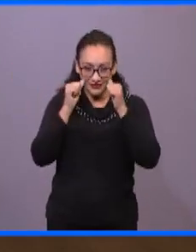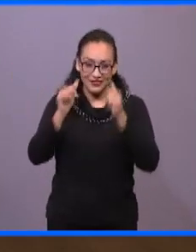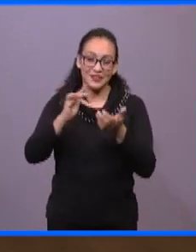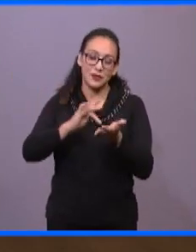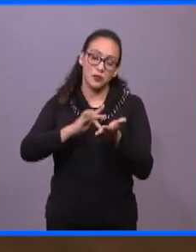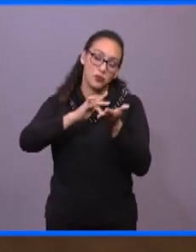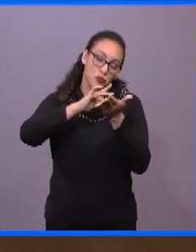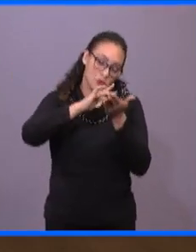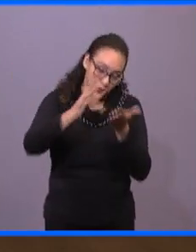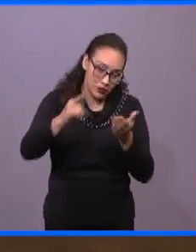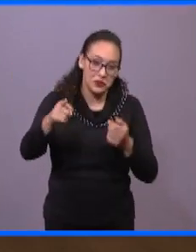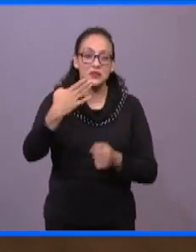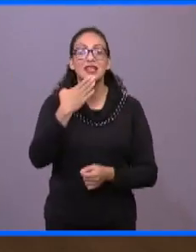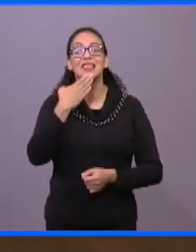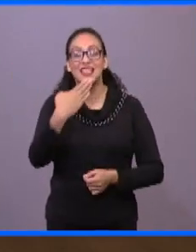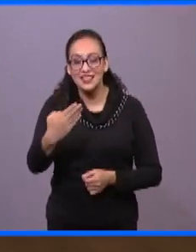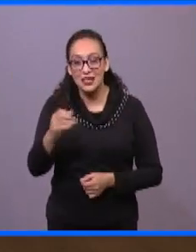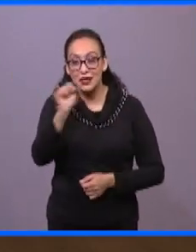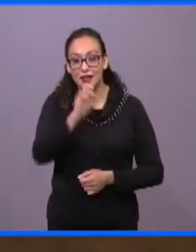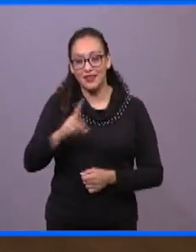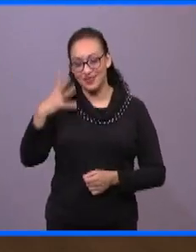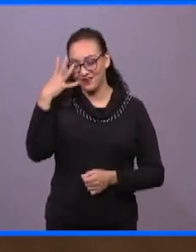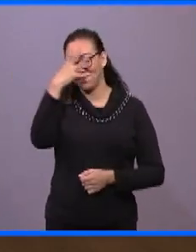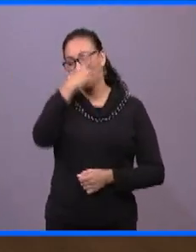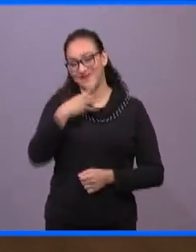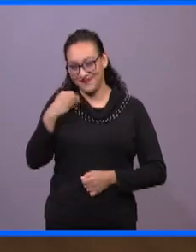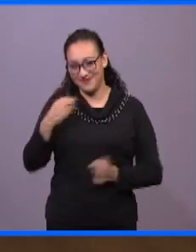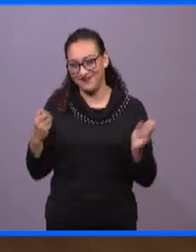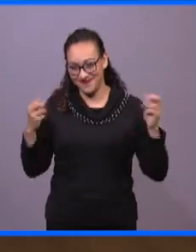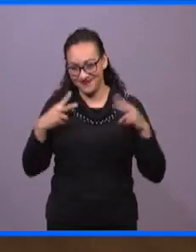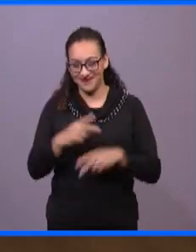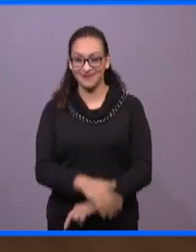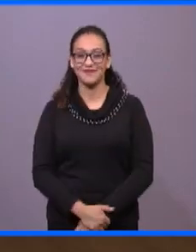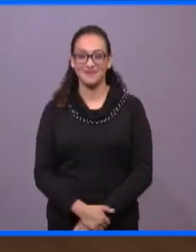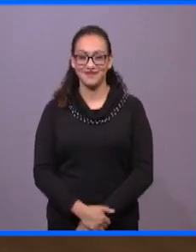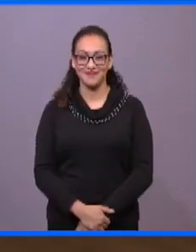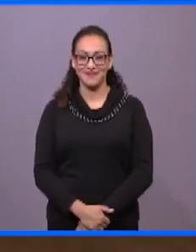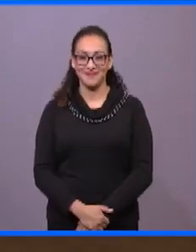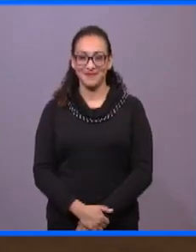de este gran equipo le deseamos que siga disfrutando su fin de semana. Hasta pronto.